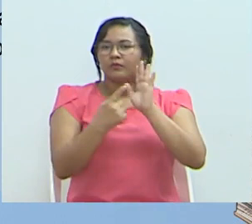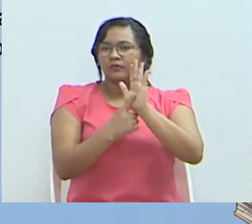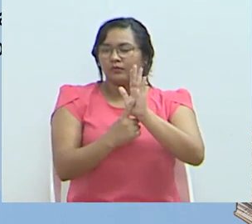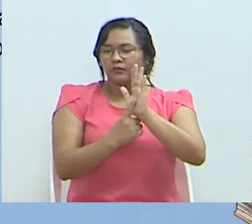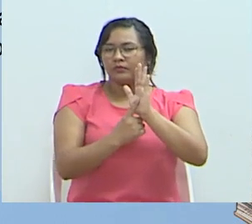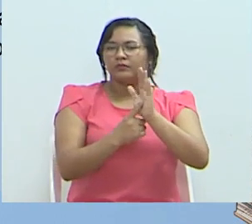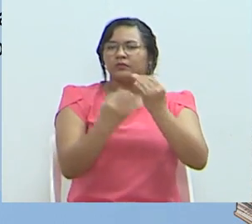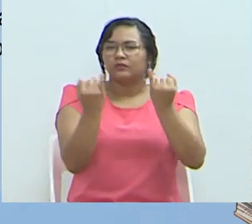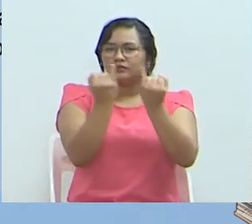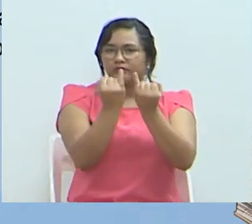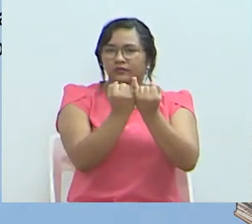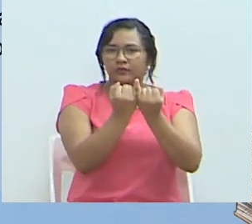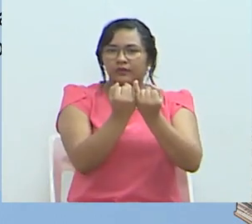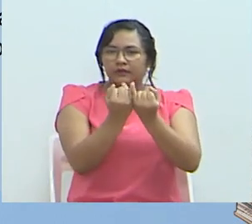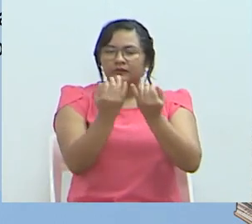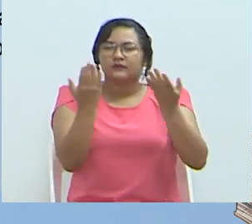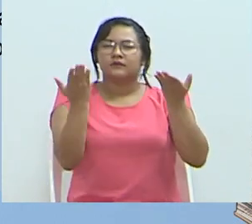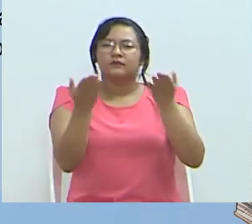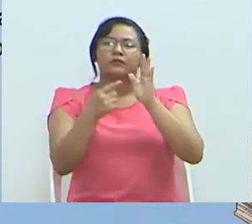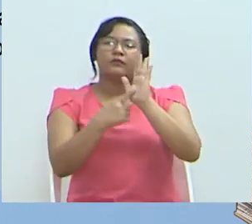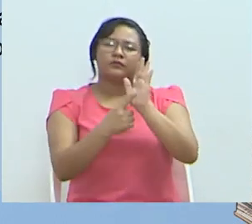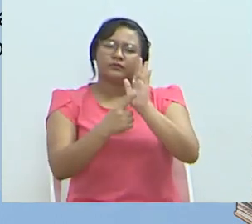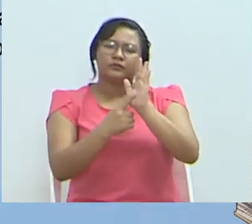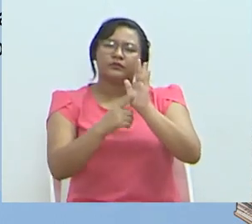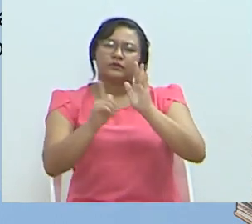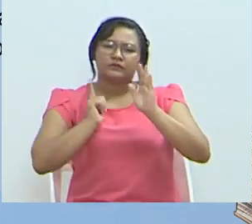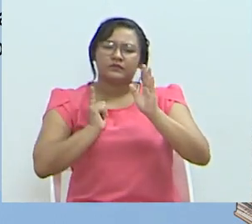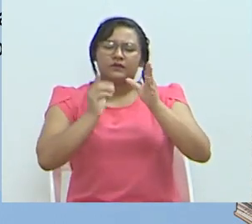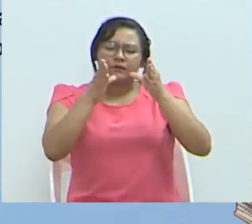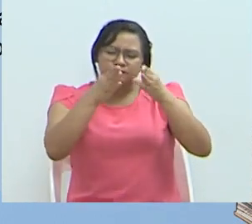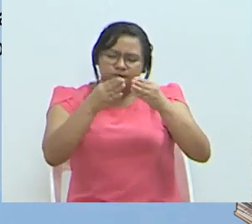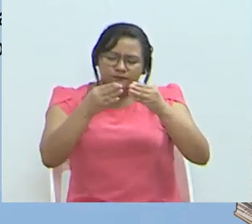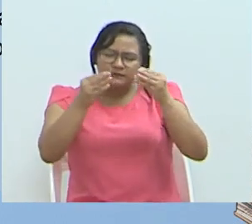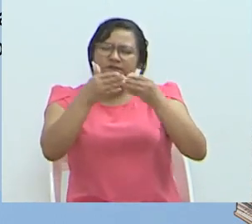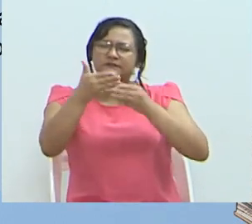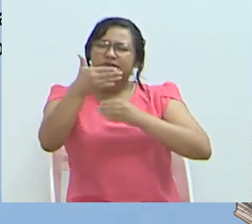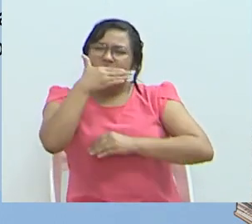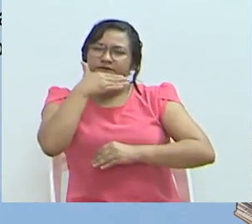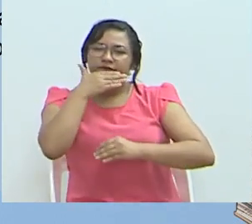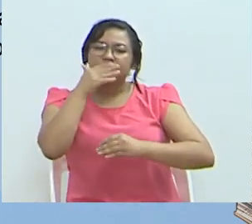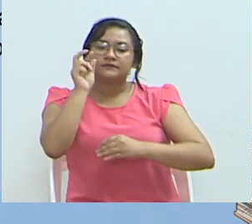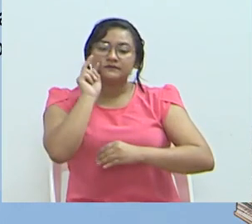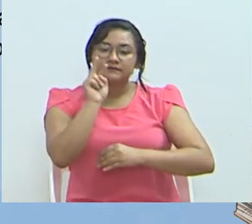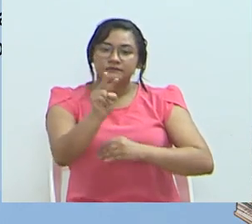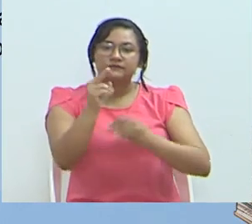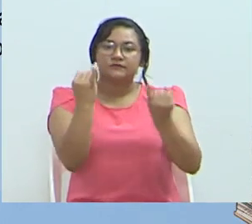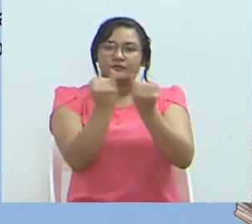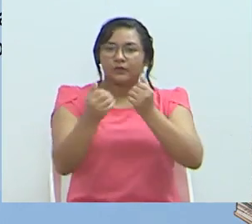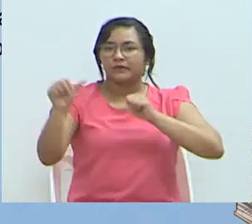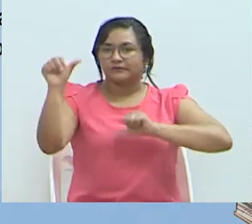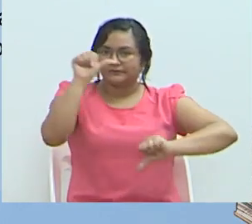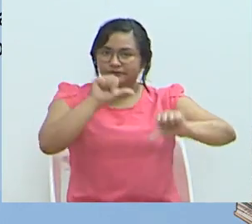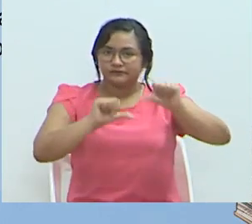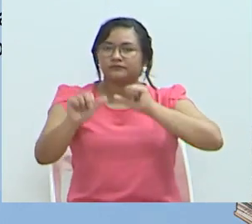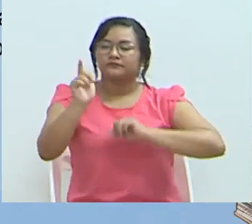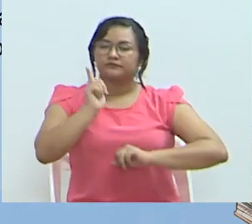las partículas más pequeñas de materia que conservan las propiedades químicas del elemento químico al que